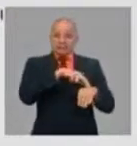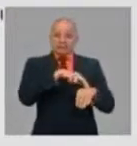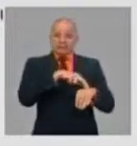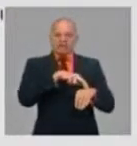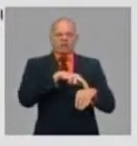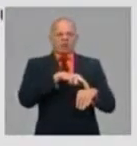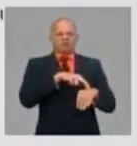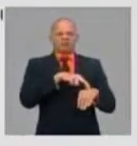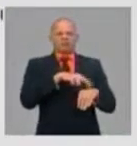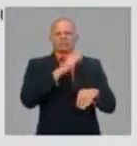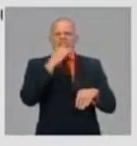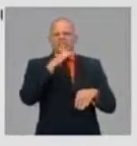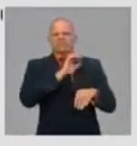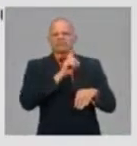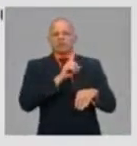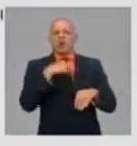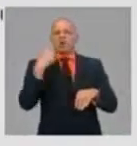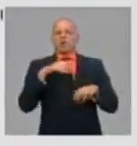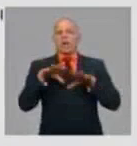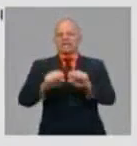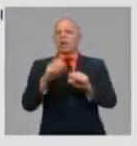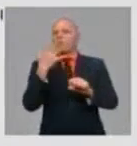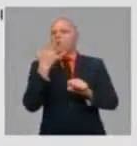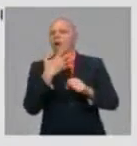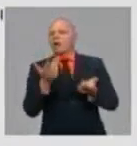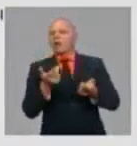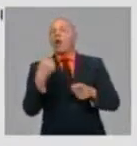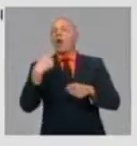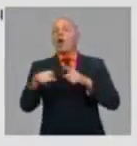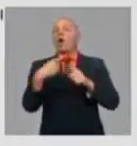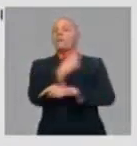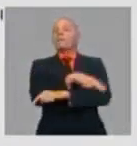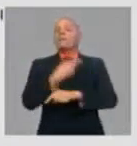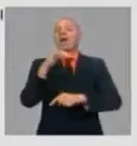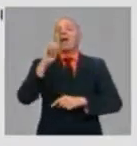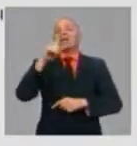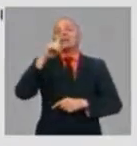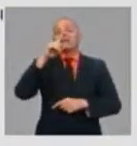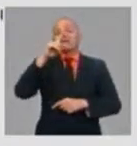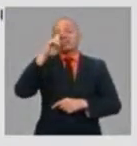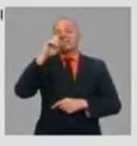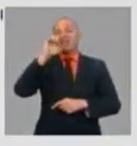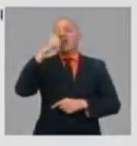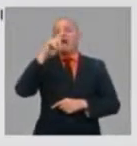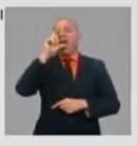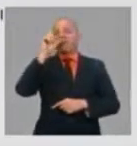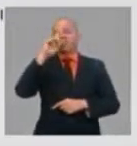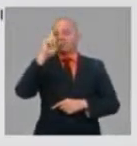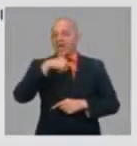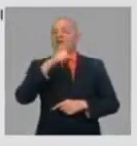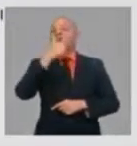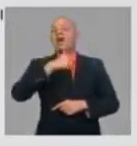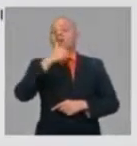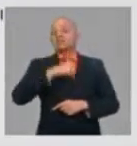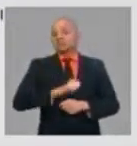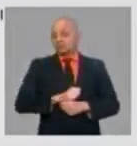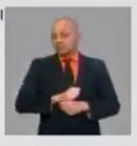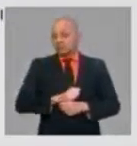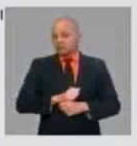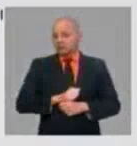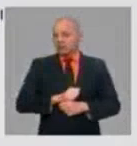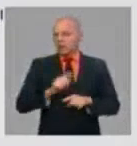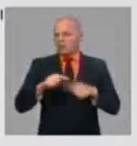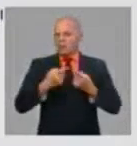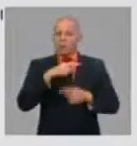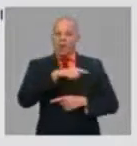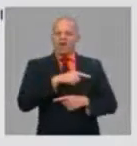Islandia. No podemos cambiar Puerto Rico y que Islandia sea el equivalente de Puerto Rico, sea un estado libre asociado o